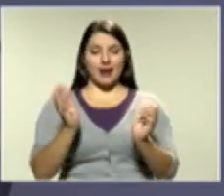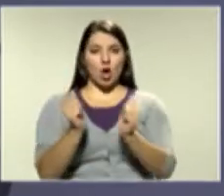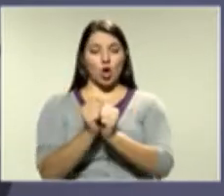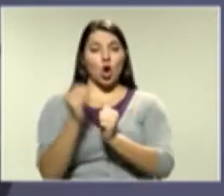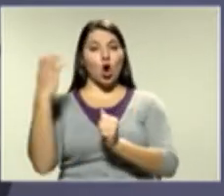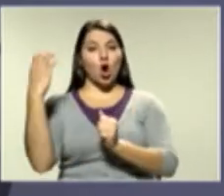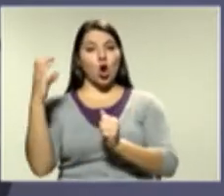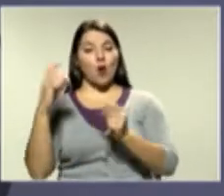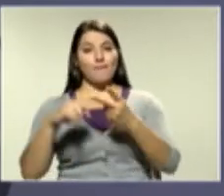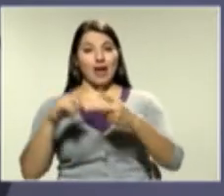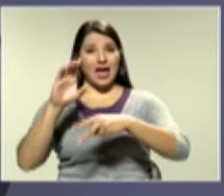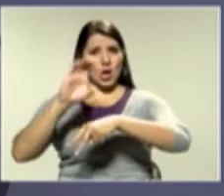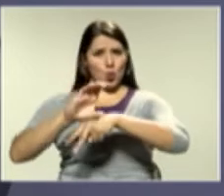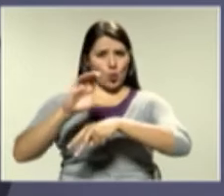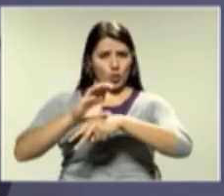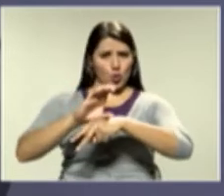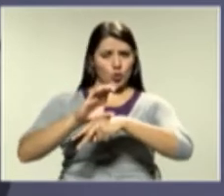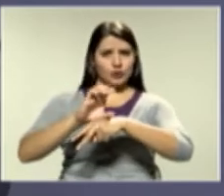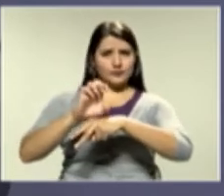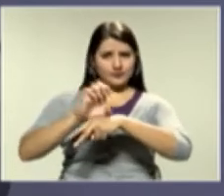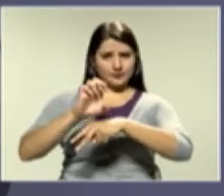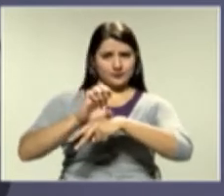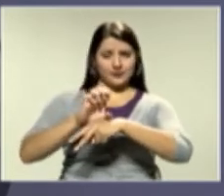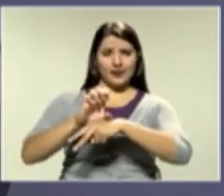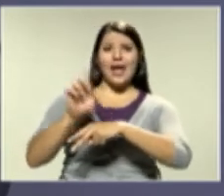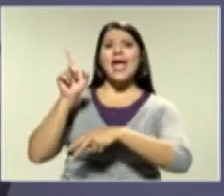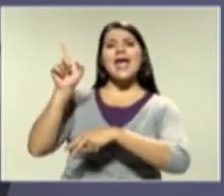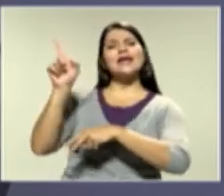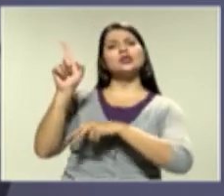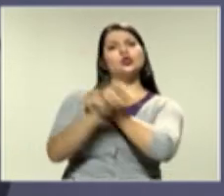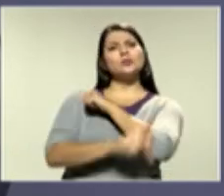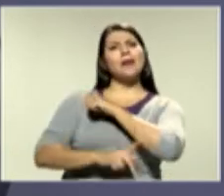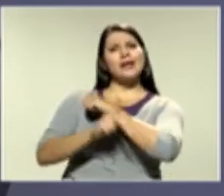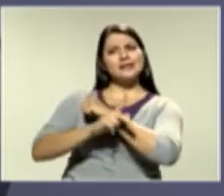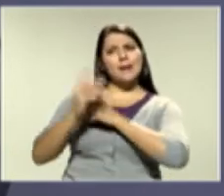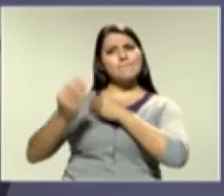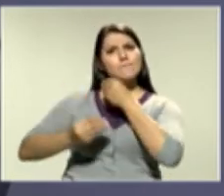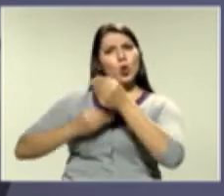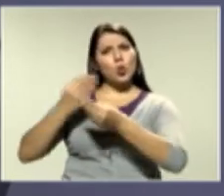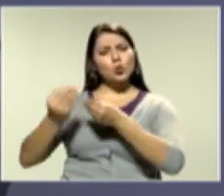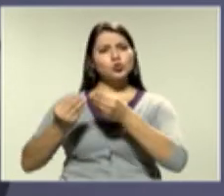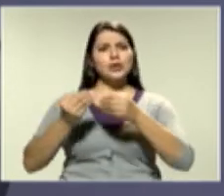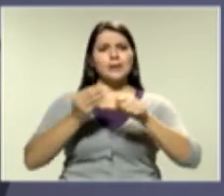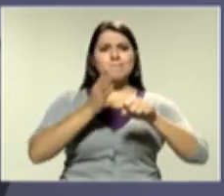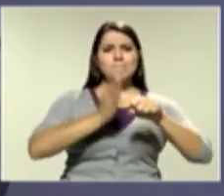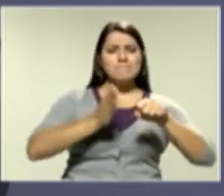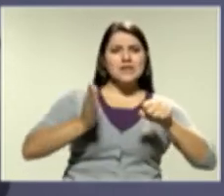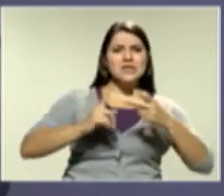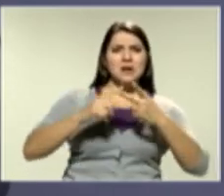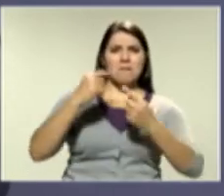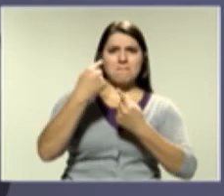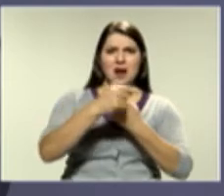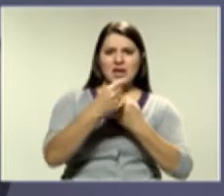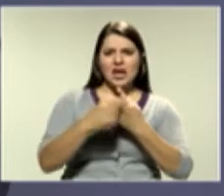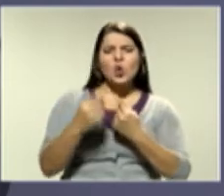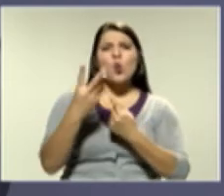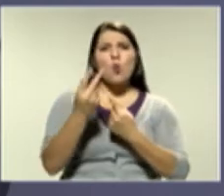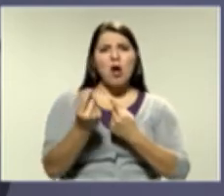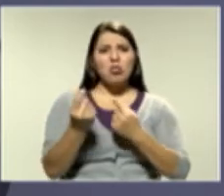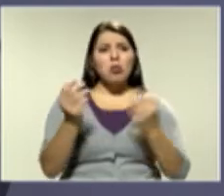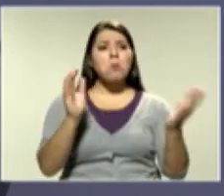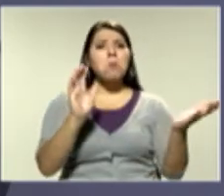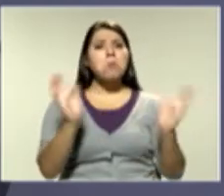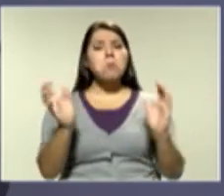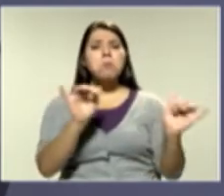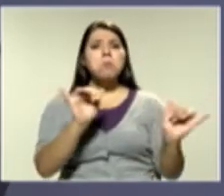Ecuador, países con producciones de banano y piña muy similares a la de nuestro país. Para entender los alcances de